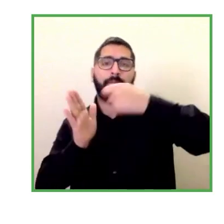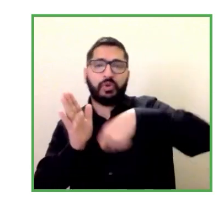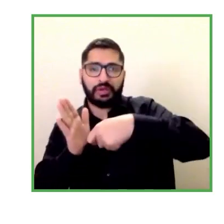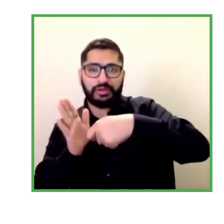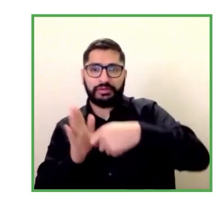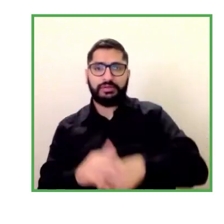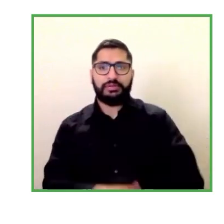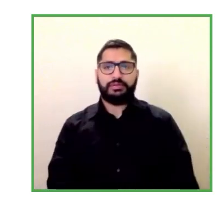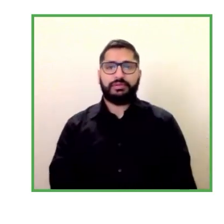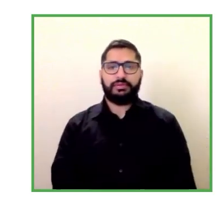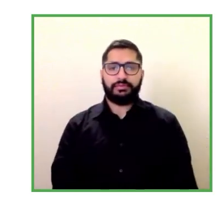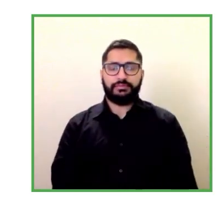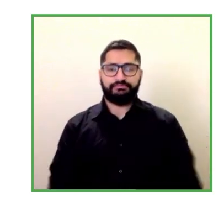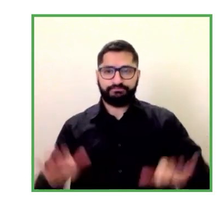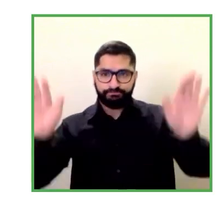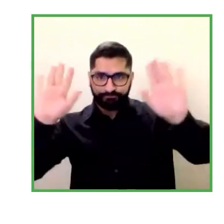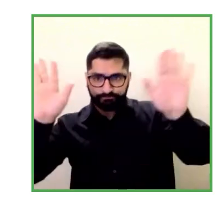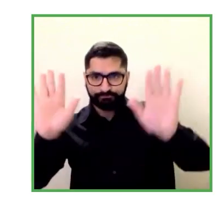¡Gracias!